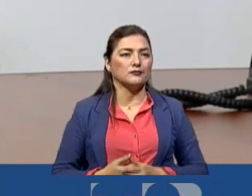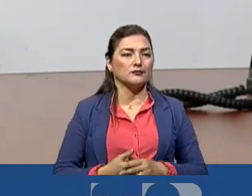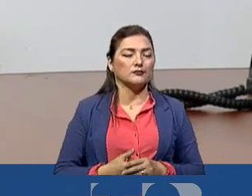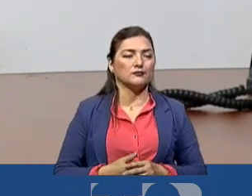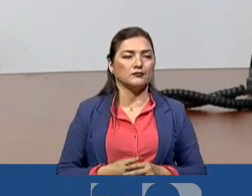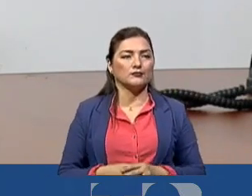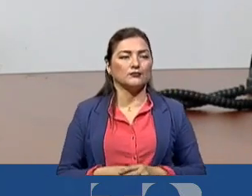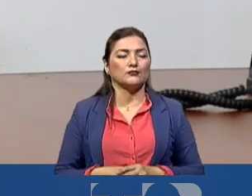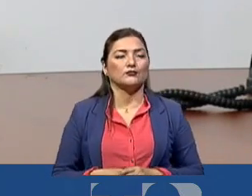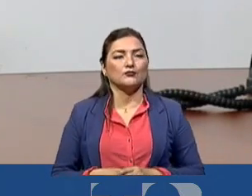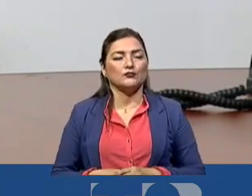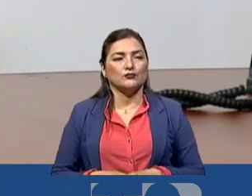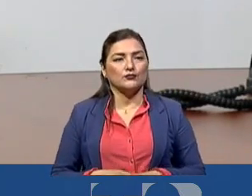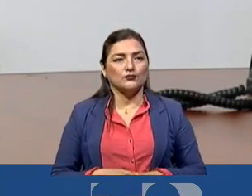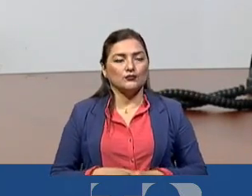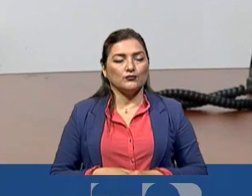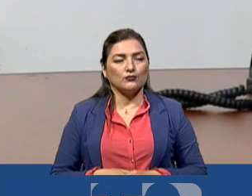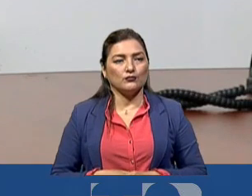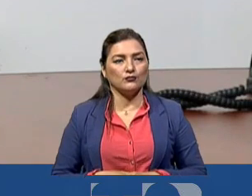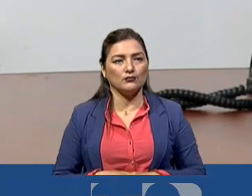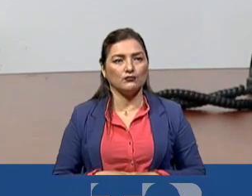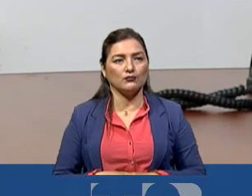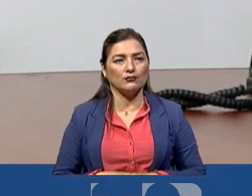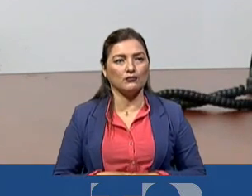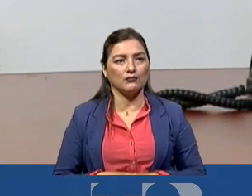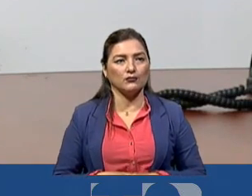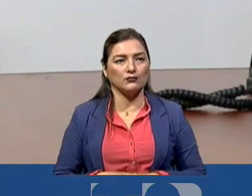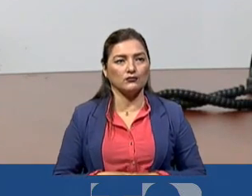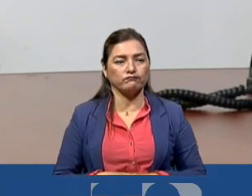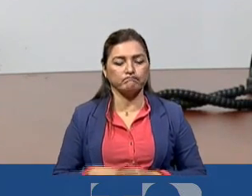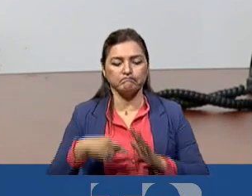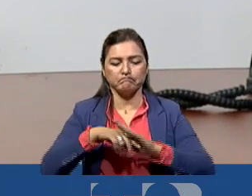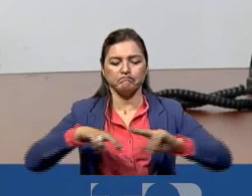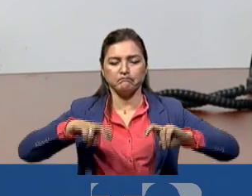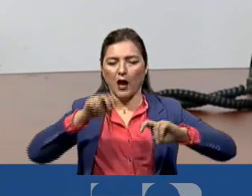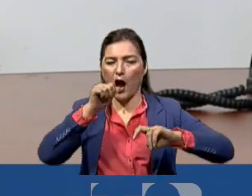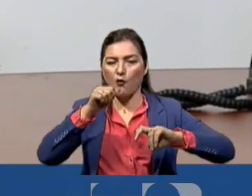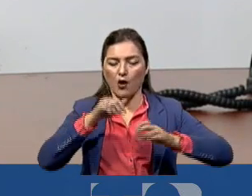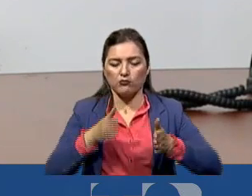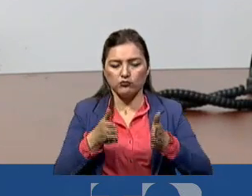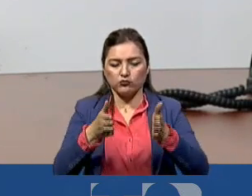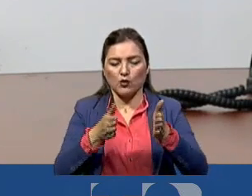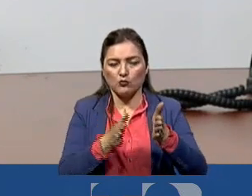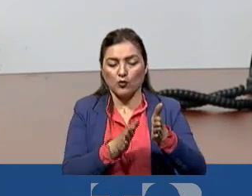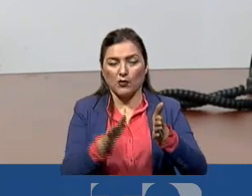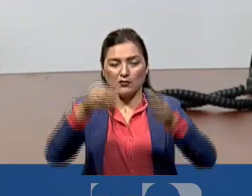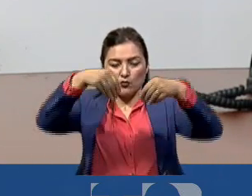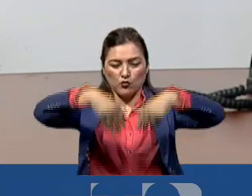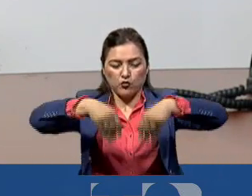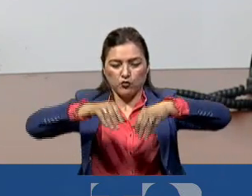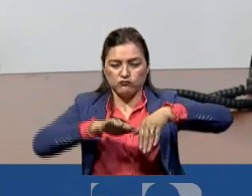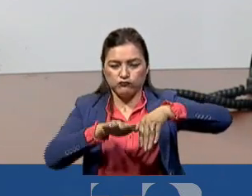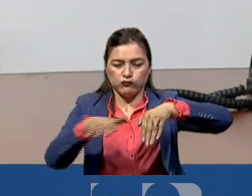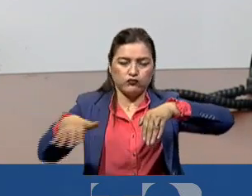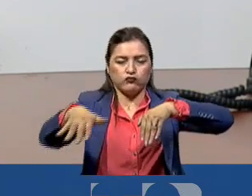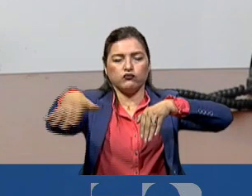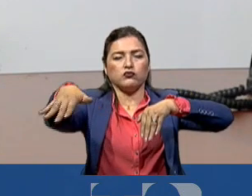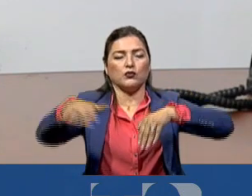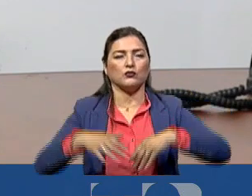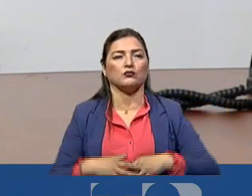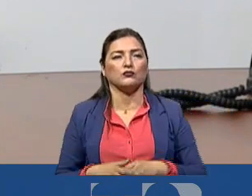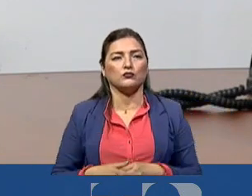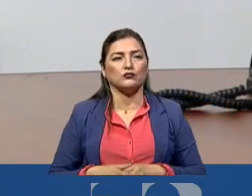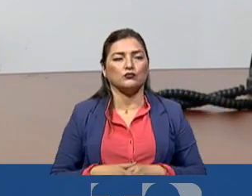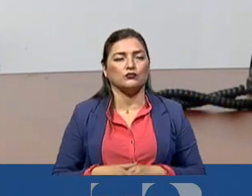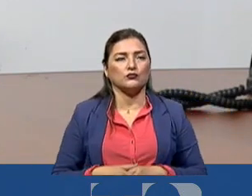espigón que le queda municipal de puerto nada por realizar el cual desvía el agua hacia uno de los de las